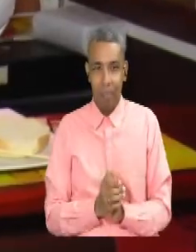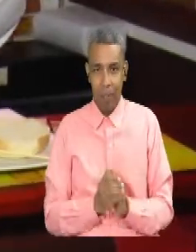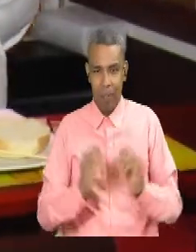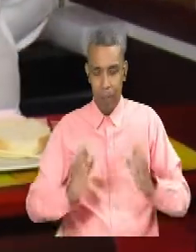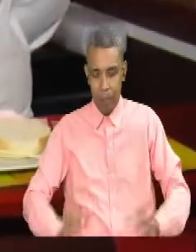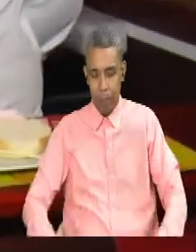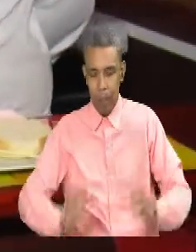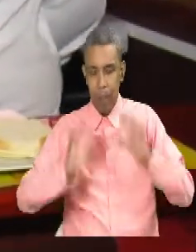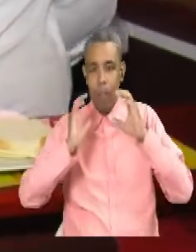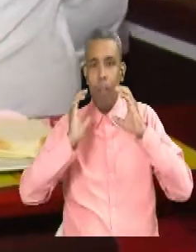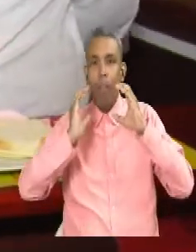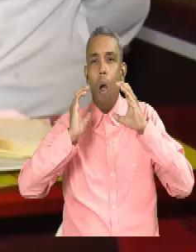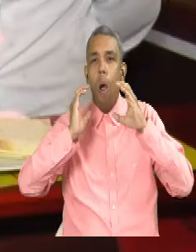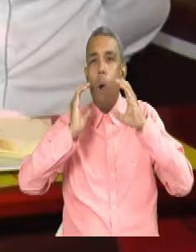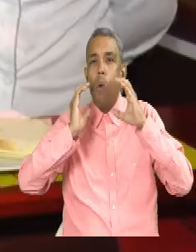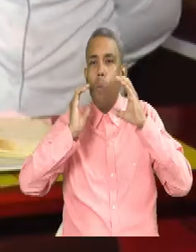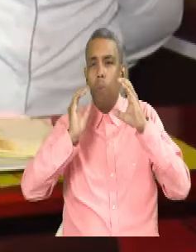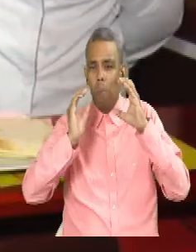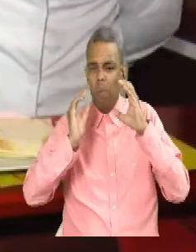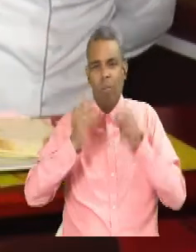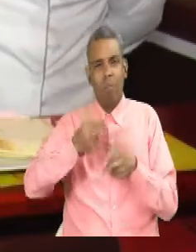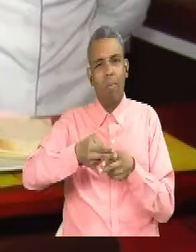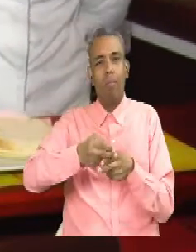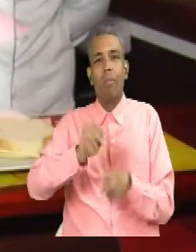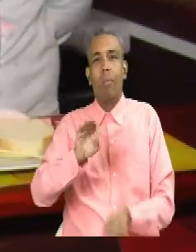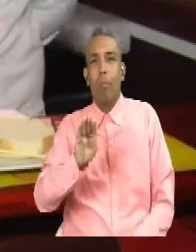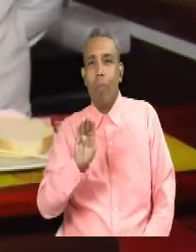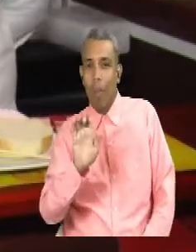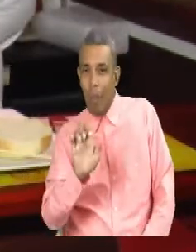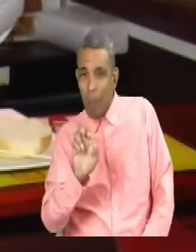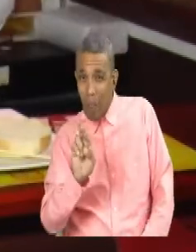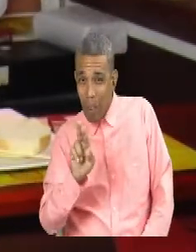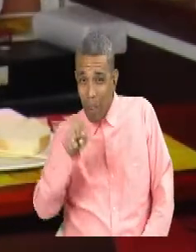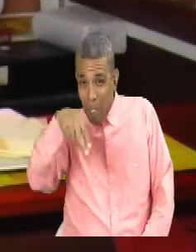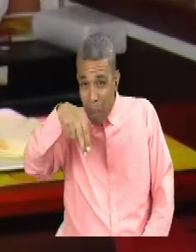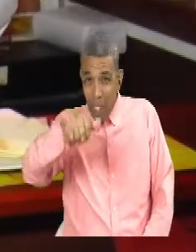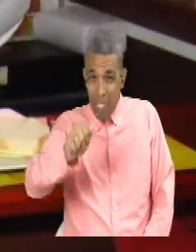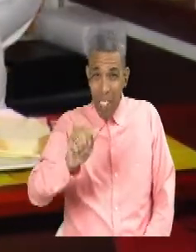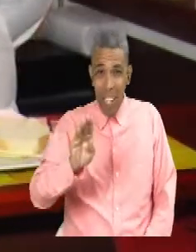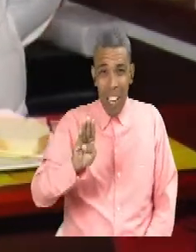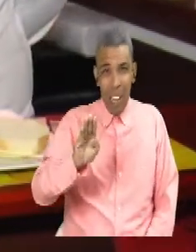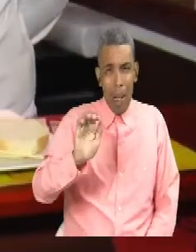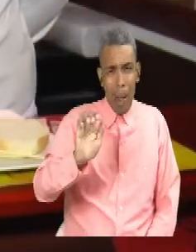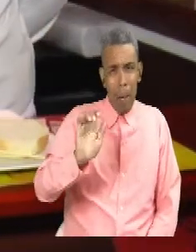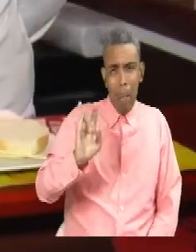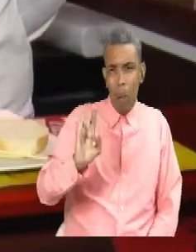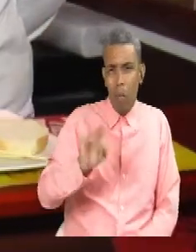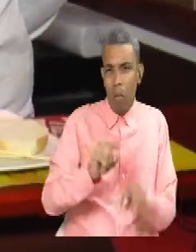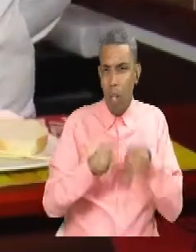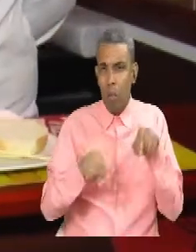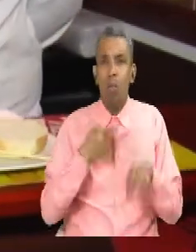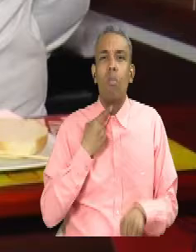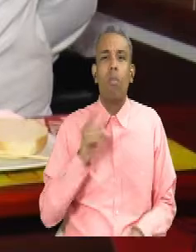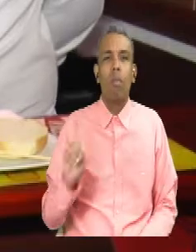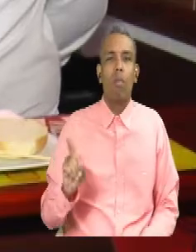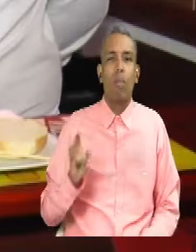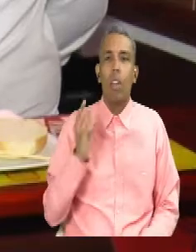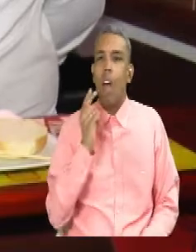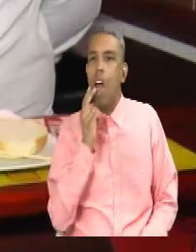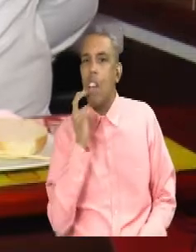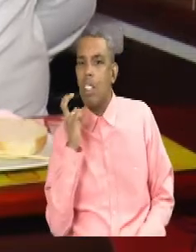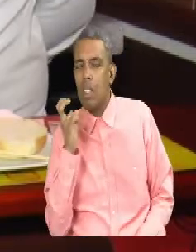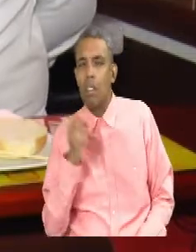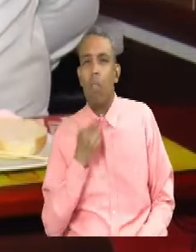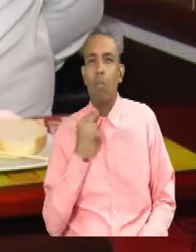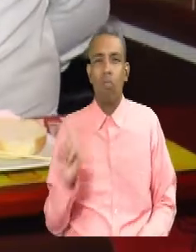hamburguesa Bernabéu. Esto es para aquellos que de pronto no les gusta la carne de res, pues aquí en la cervecería se le tiene solución a